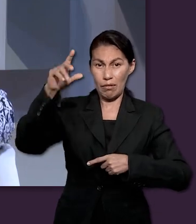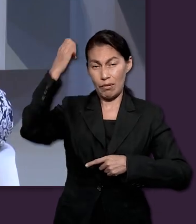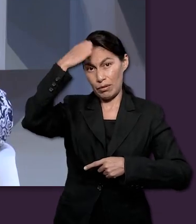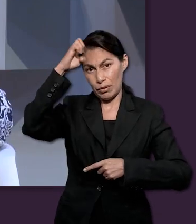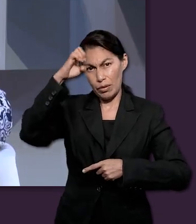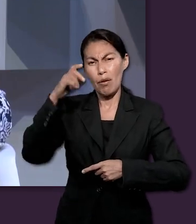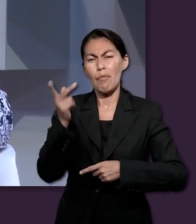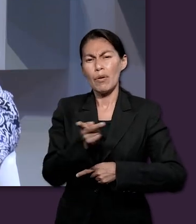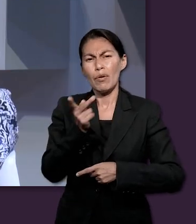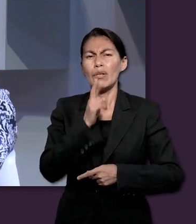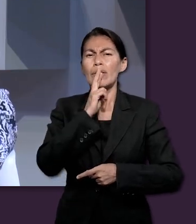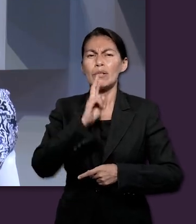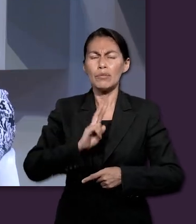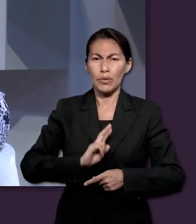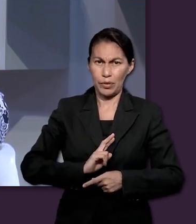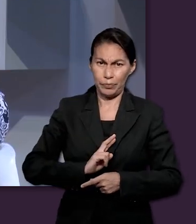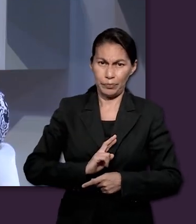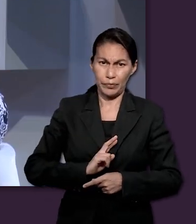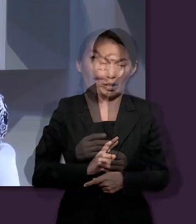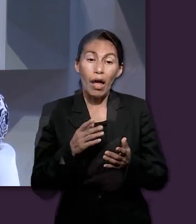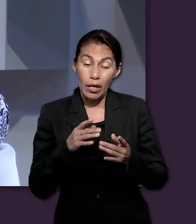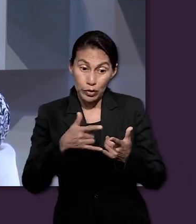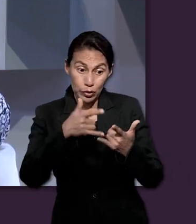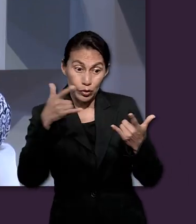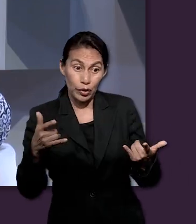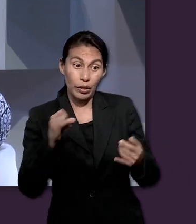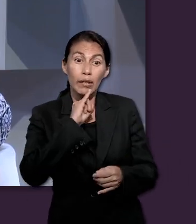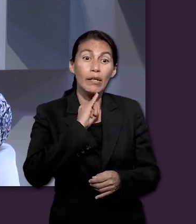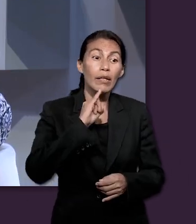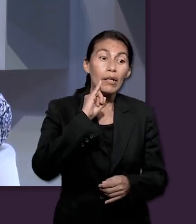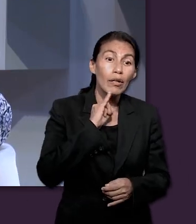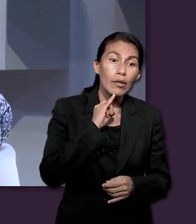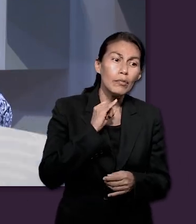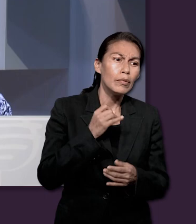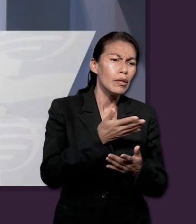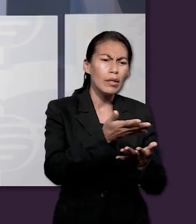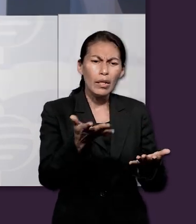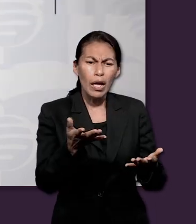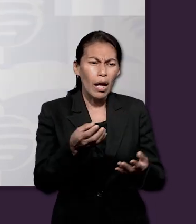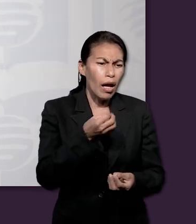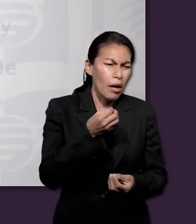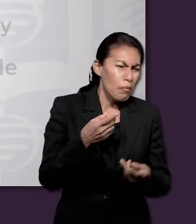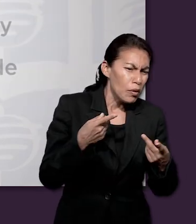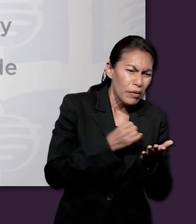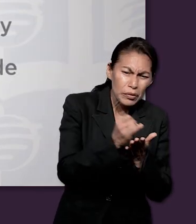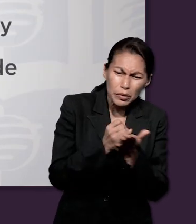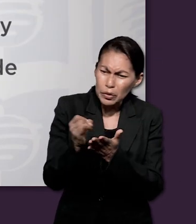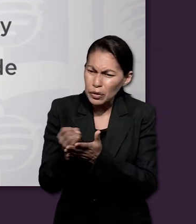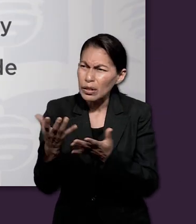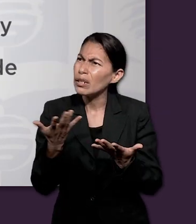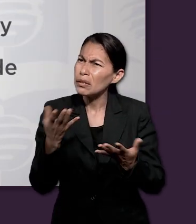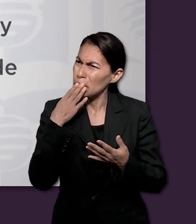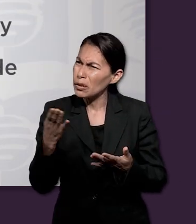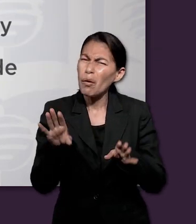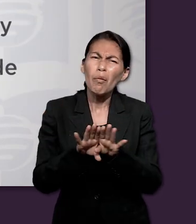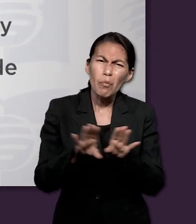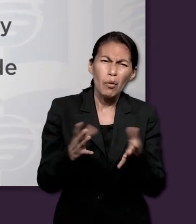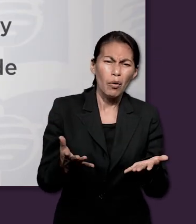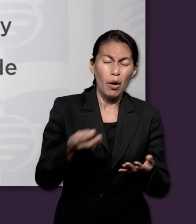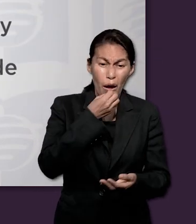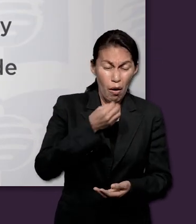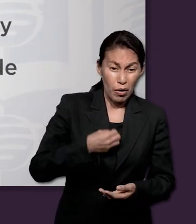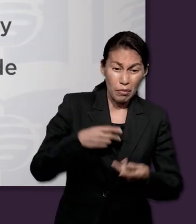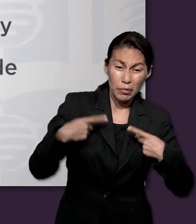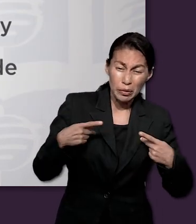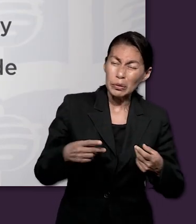bueno, con esto vamos a dar el espacio para que el experto nos responda a la siguiente pregunta. ¿Cómo las decisiones nos pueden ayudar a